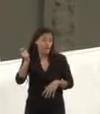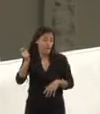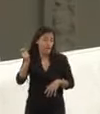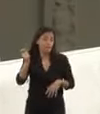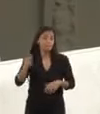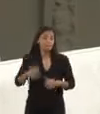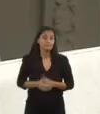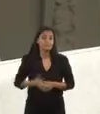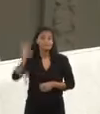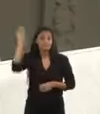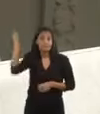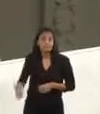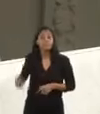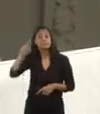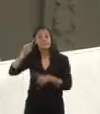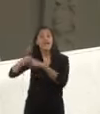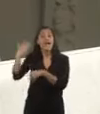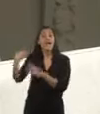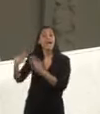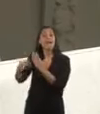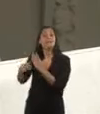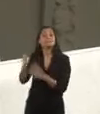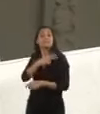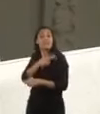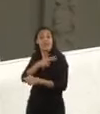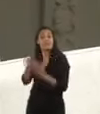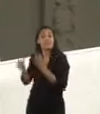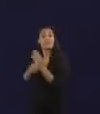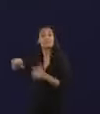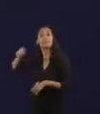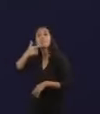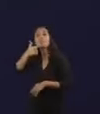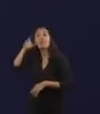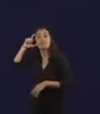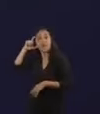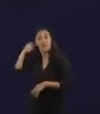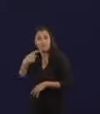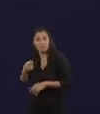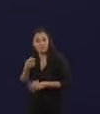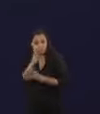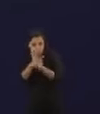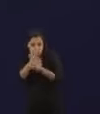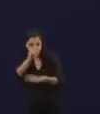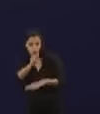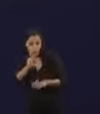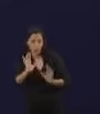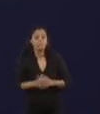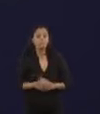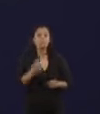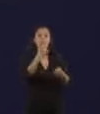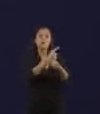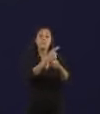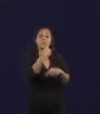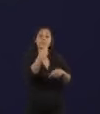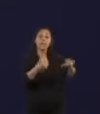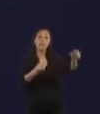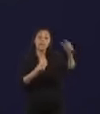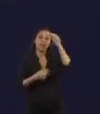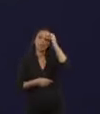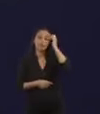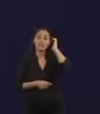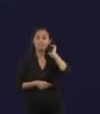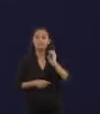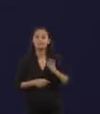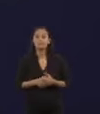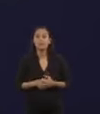por Nicolás pose y fue una de las causas de su retiro Gracias bueno en la la primera parte de o